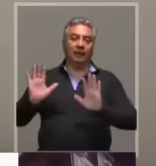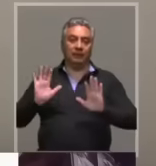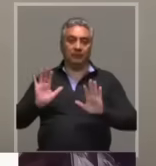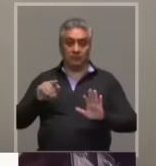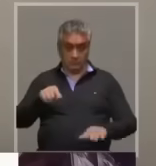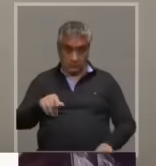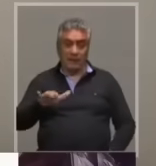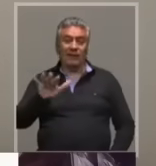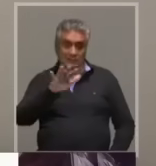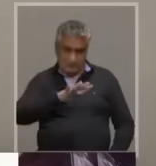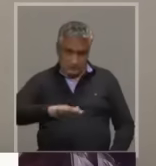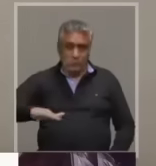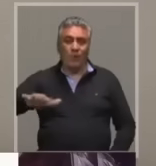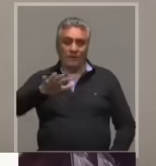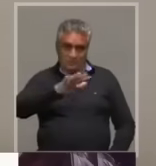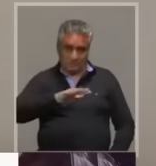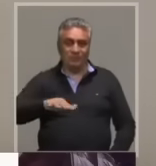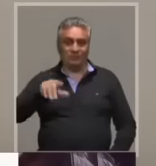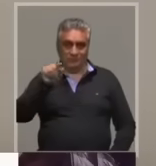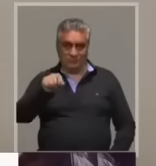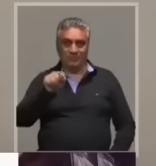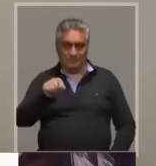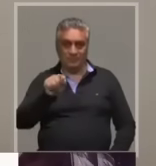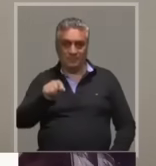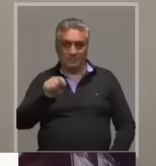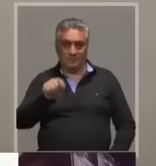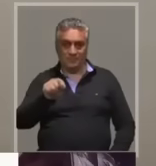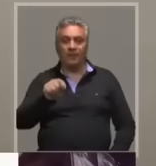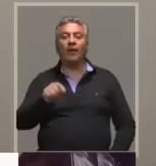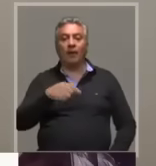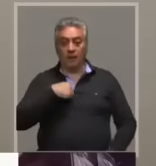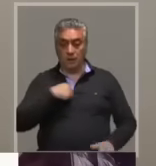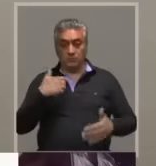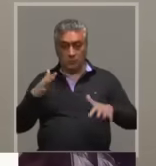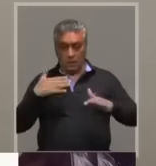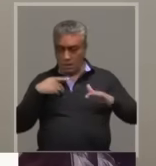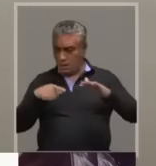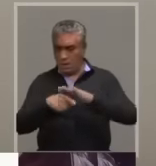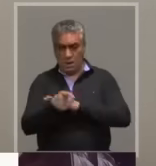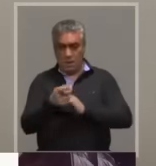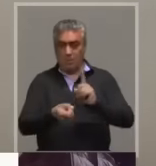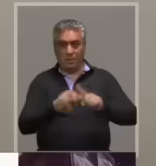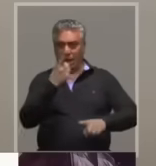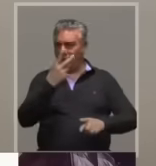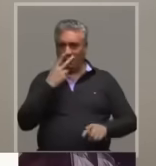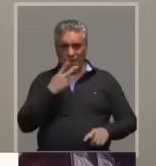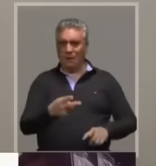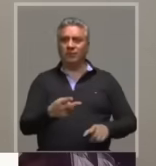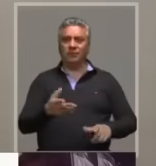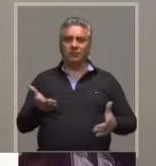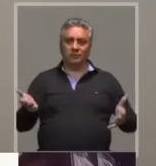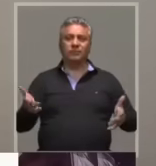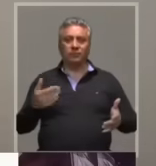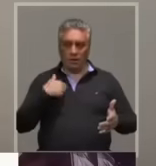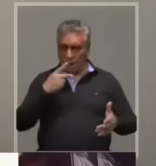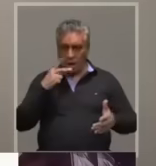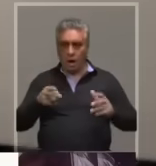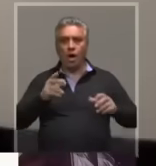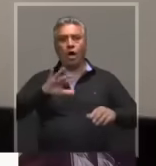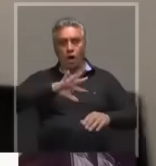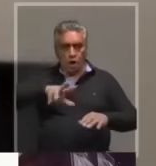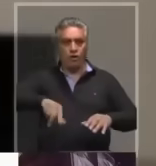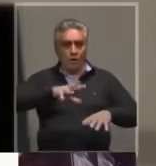situación, cuando ingresamos por primera vez después de que tomamos conocimiento del robo, fue la que